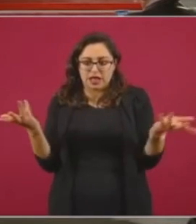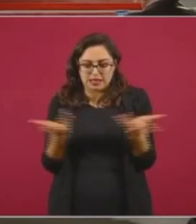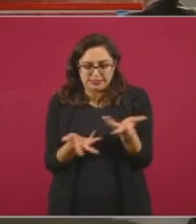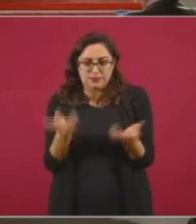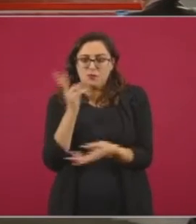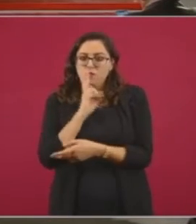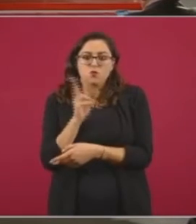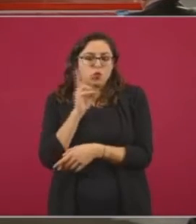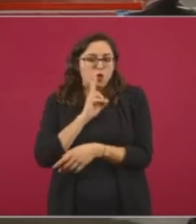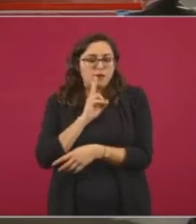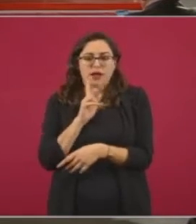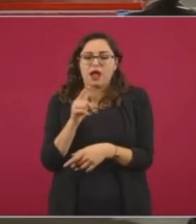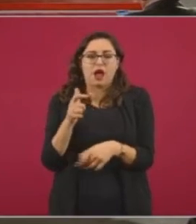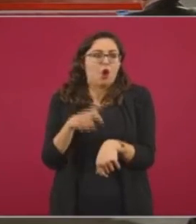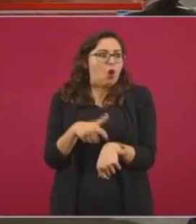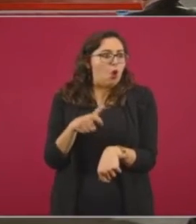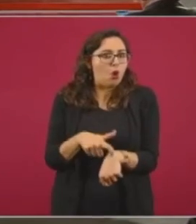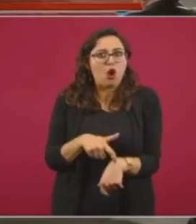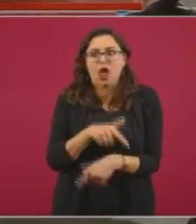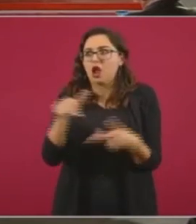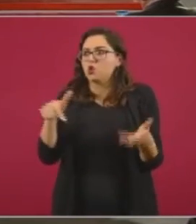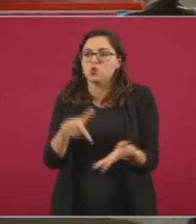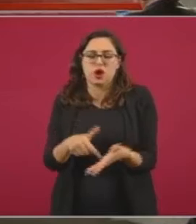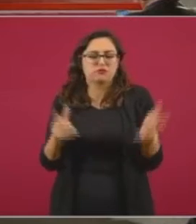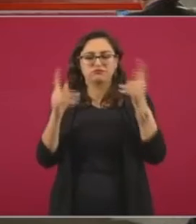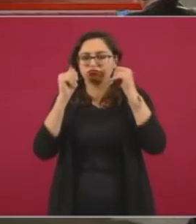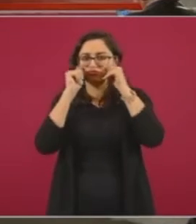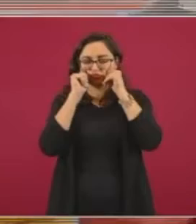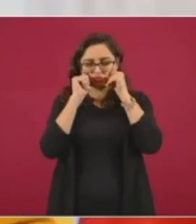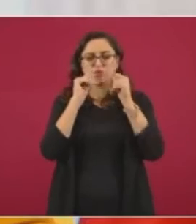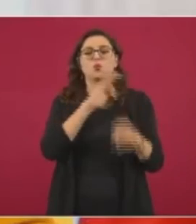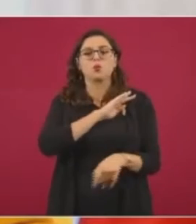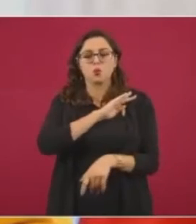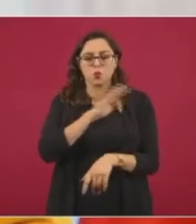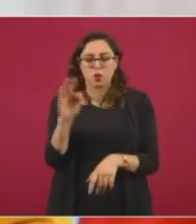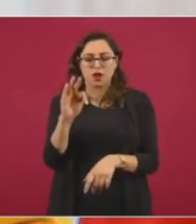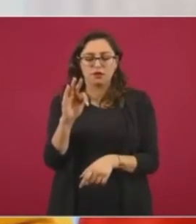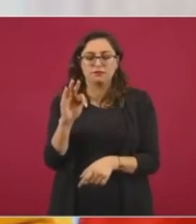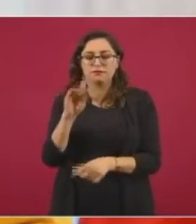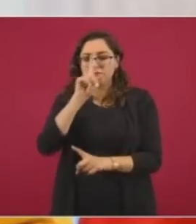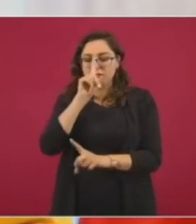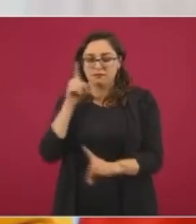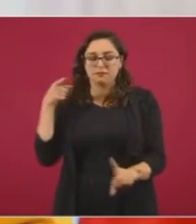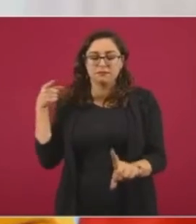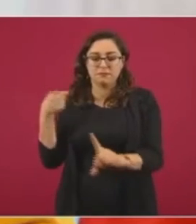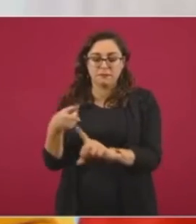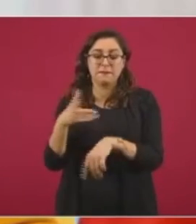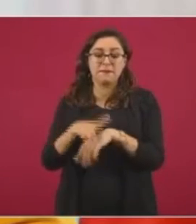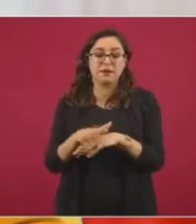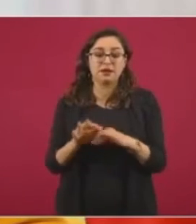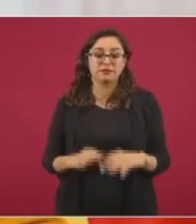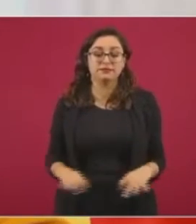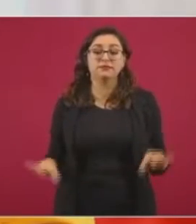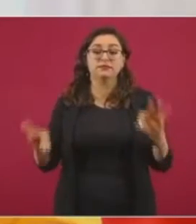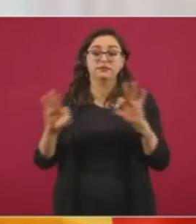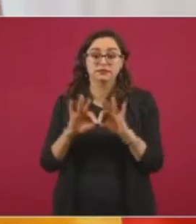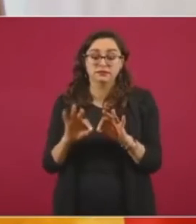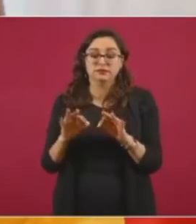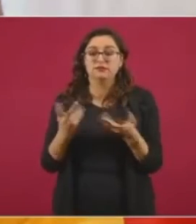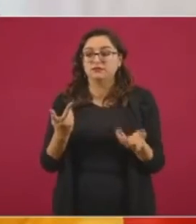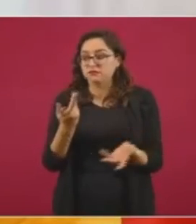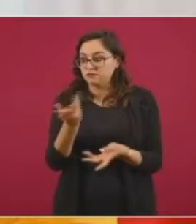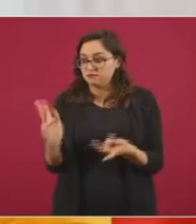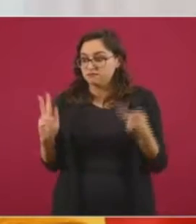el momento y en el lugar que más les convenga, enfocando particularmente las necesidades